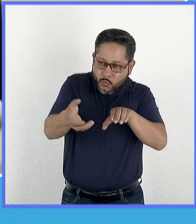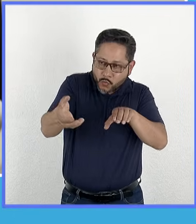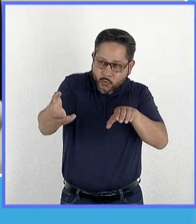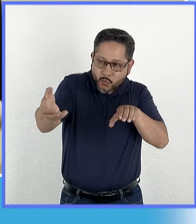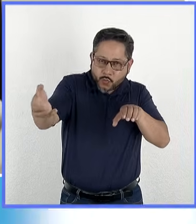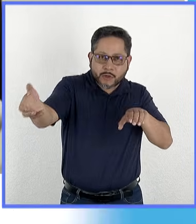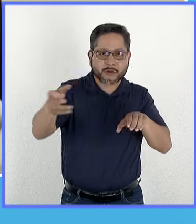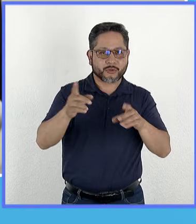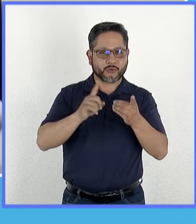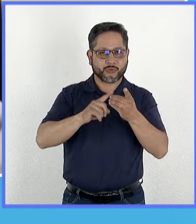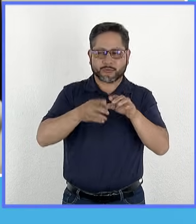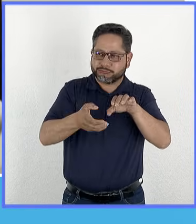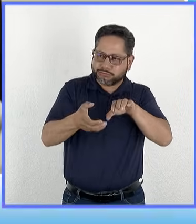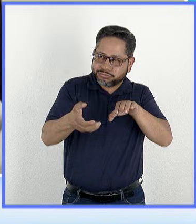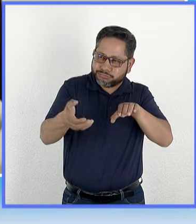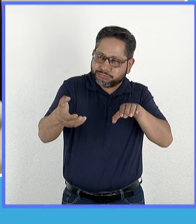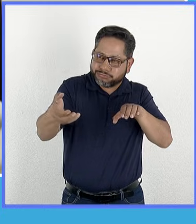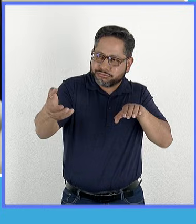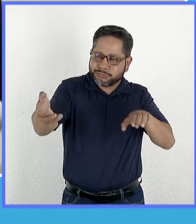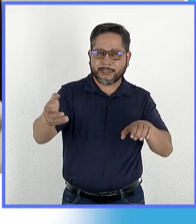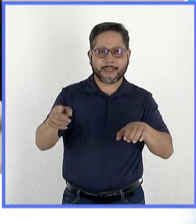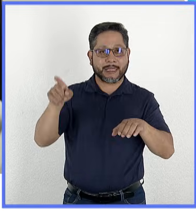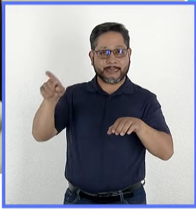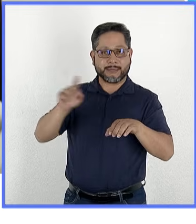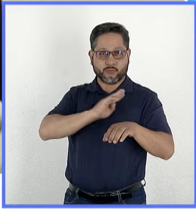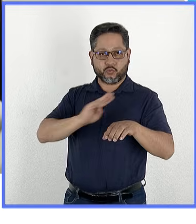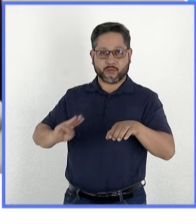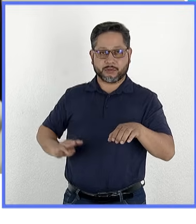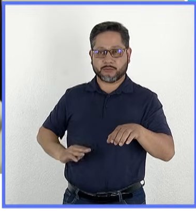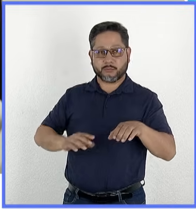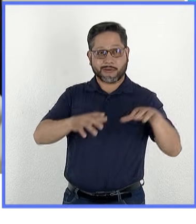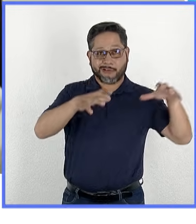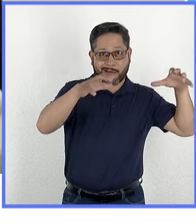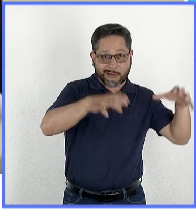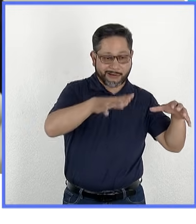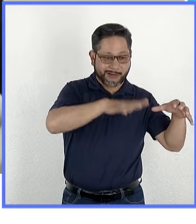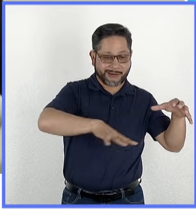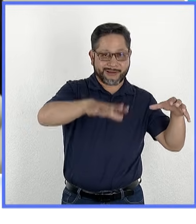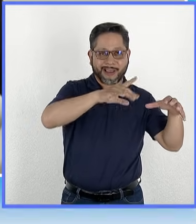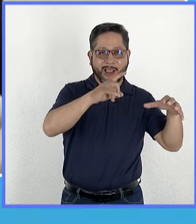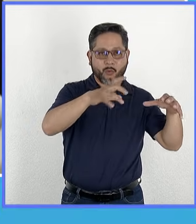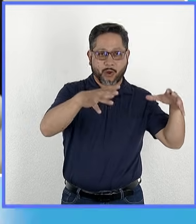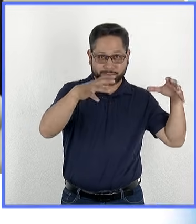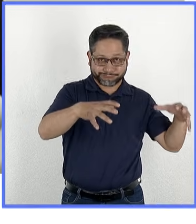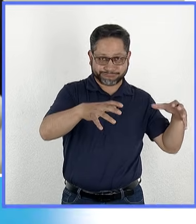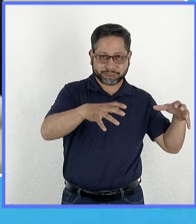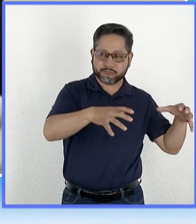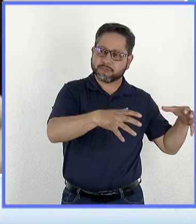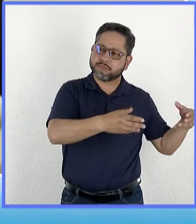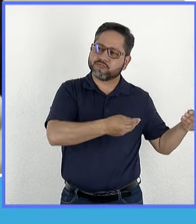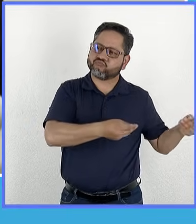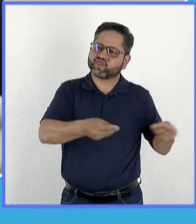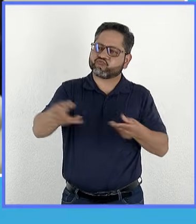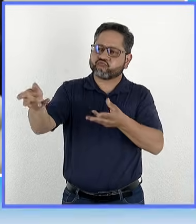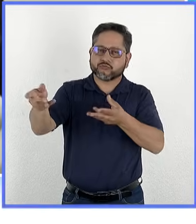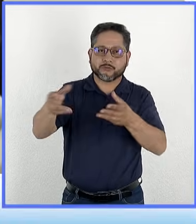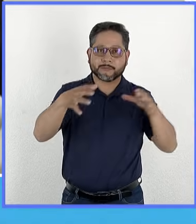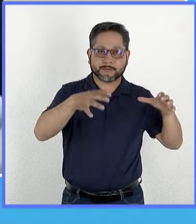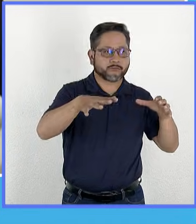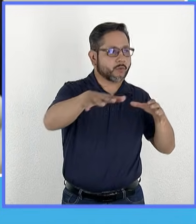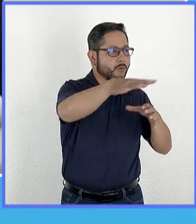en donde los municipios en donde está la presa y en donde hemos estado trabajando en decirles, en poder